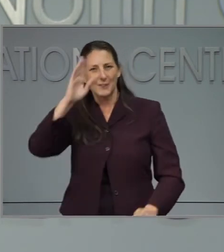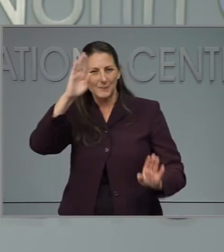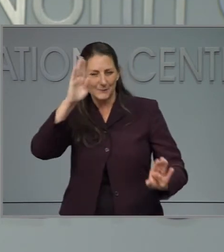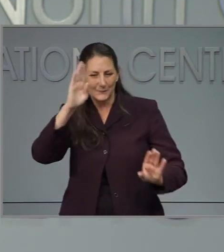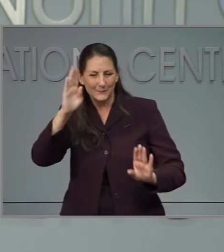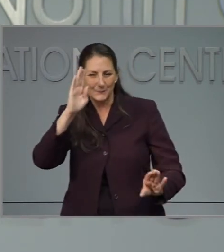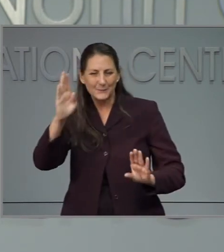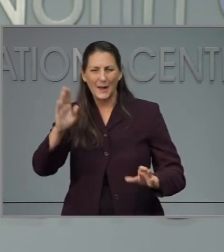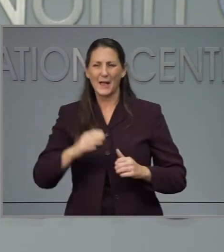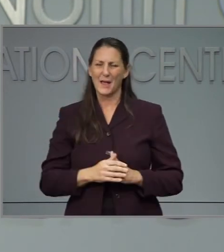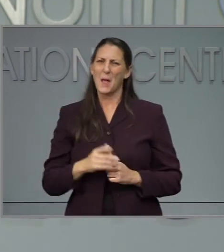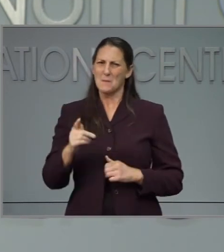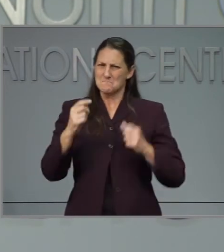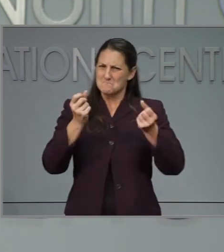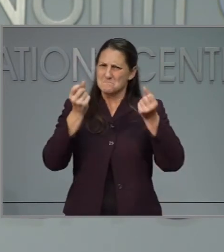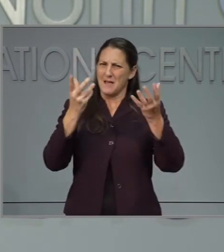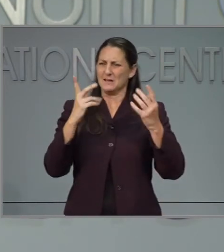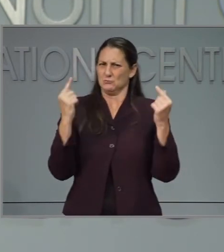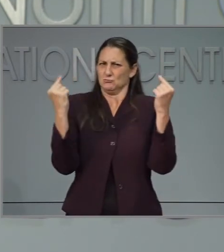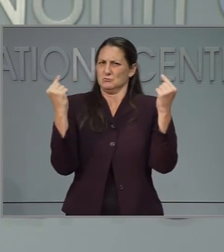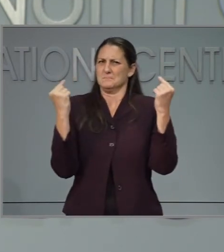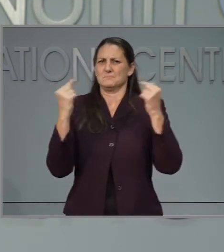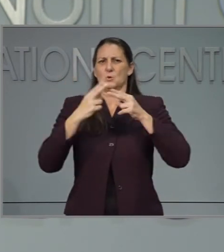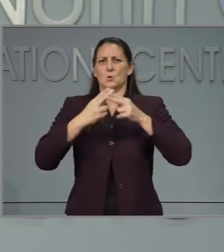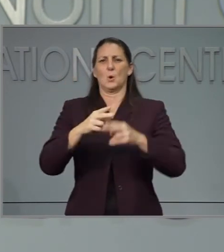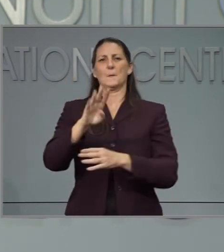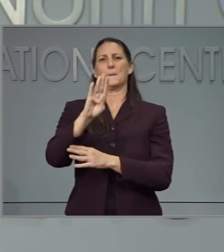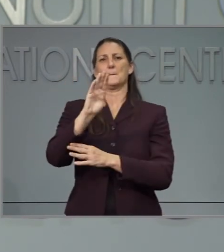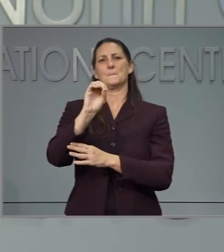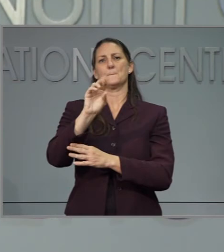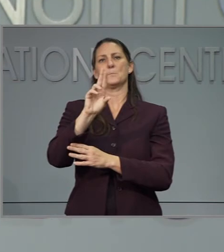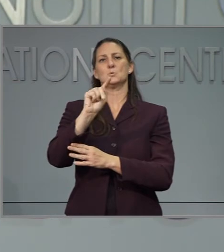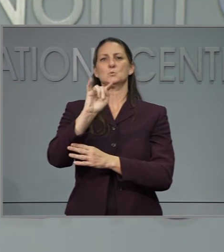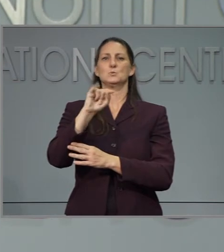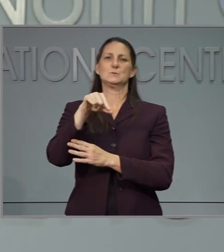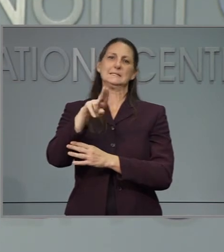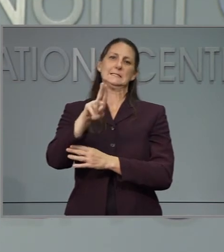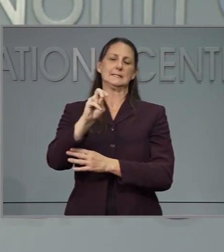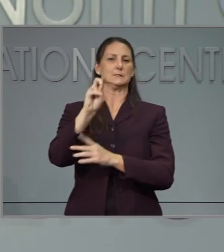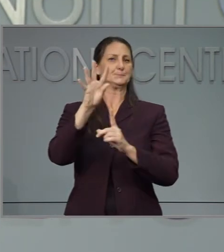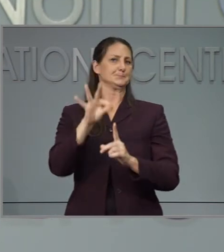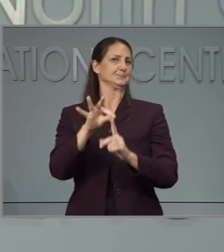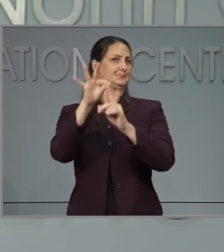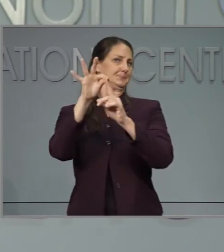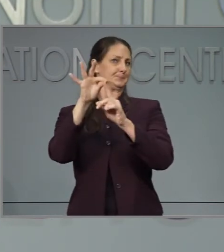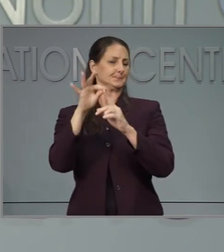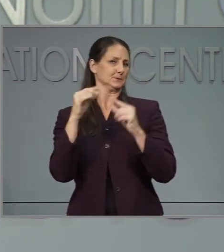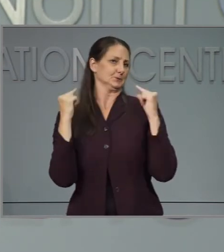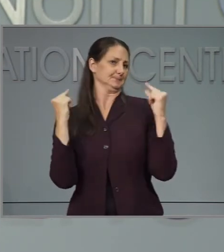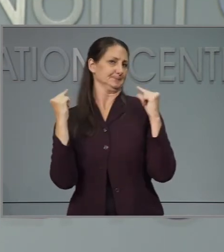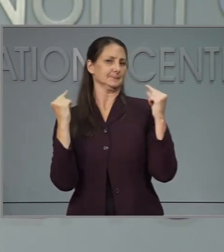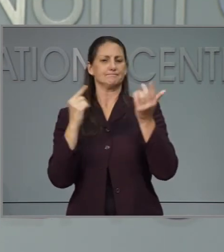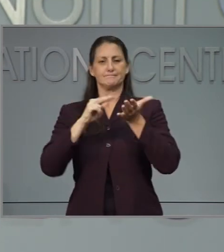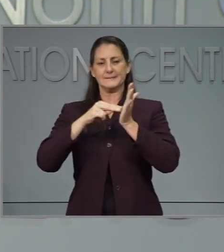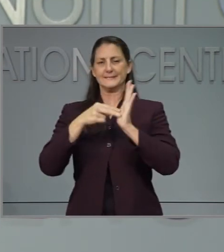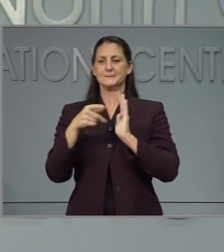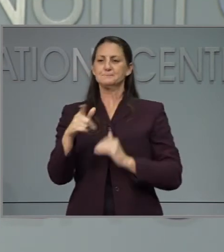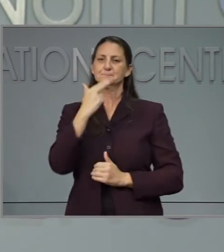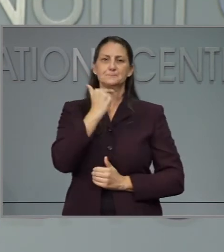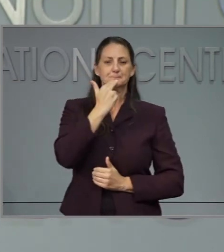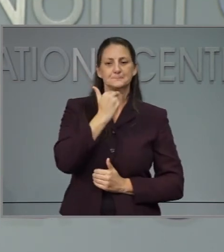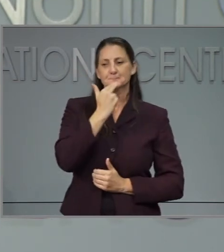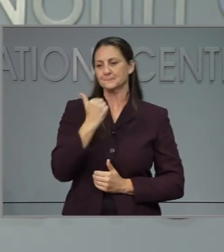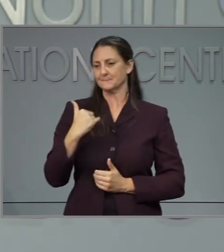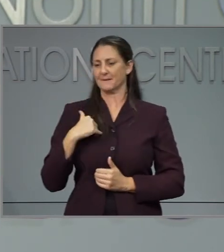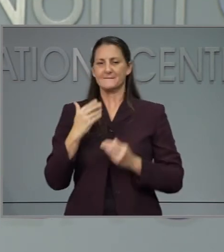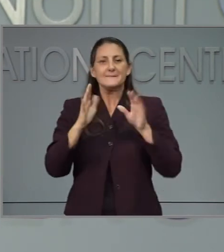Hubo muchas boutiques y estudios aquí en esta área que no tendrían más de 25 personas